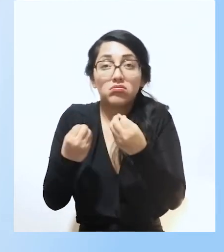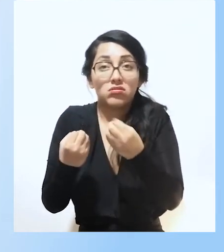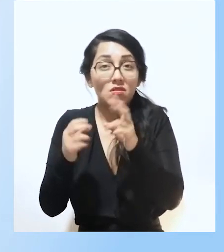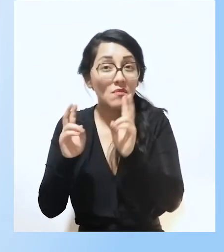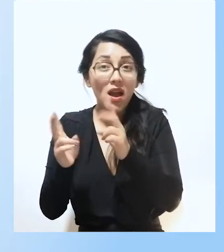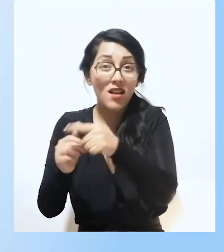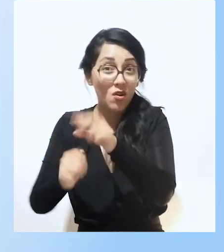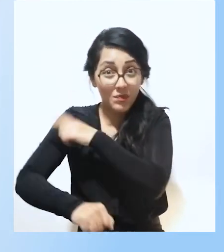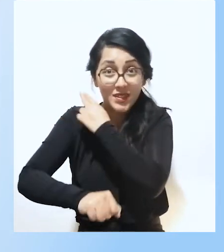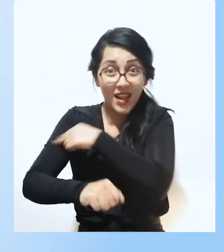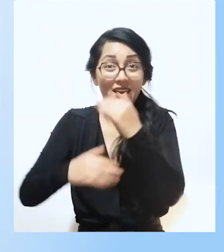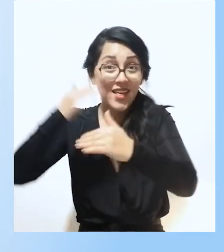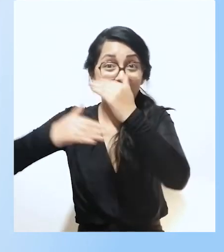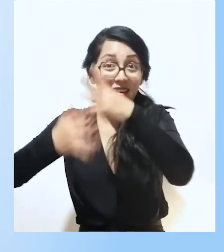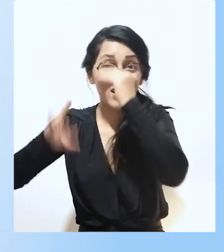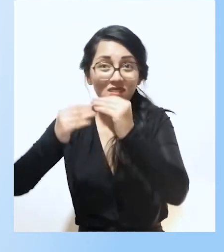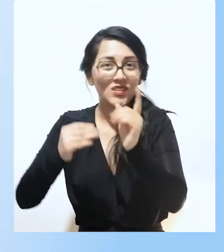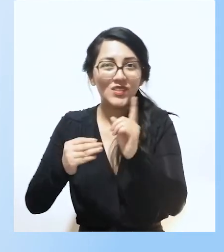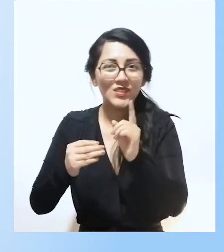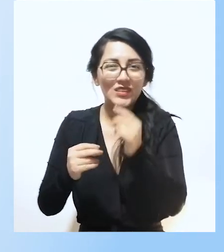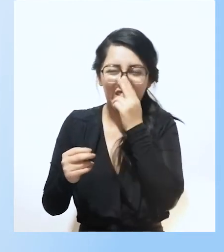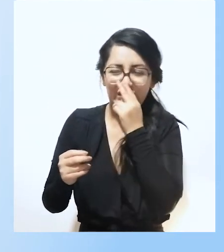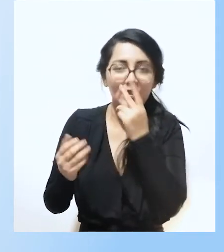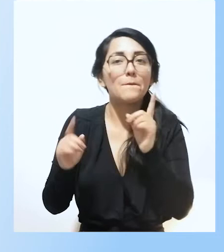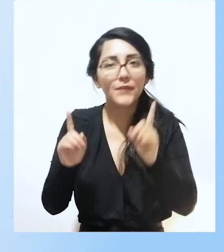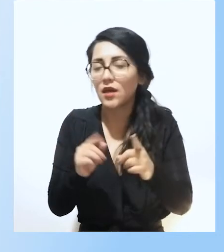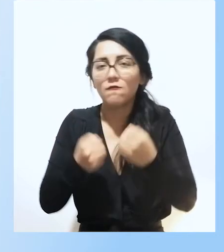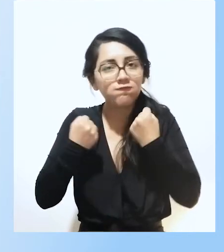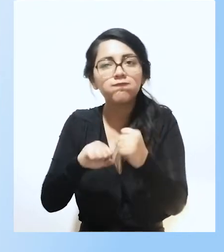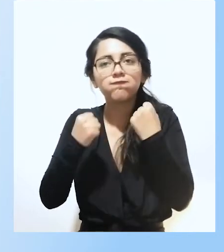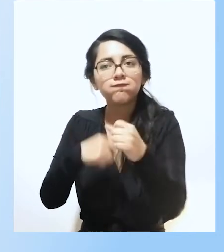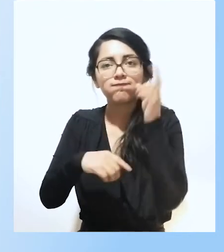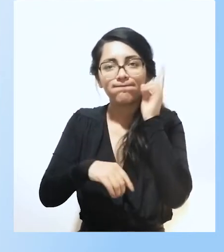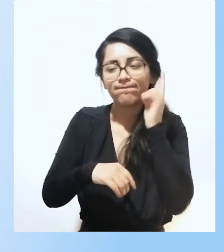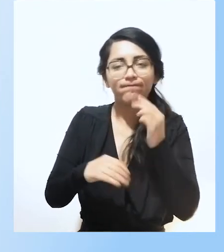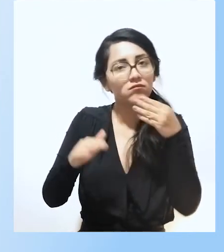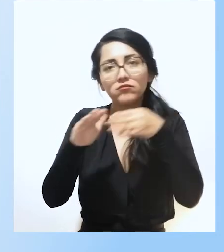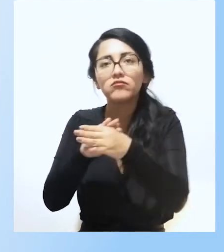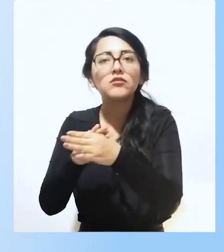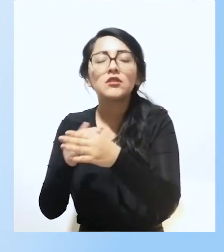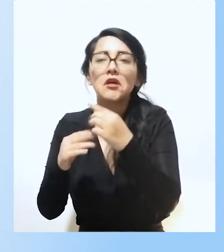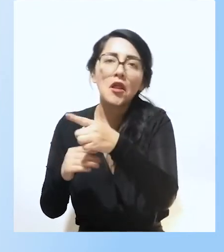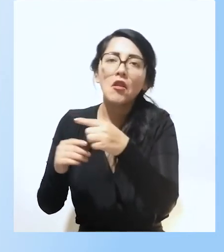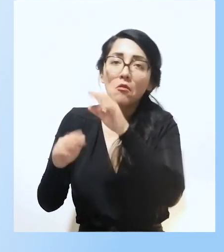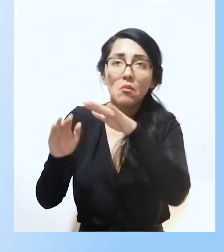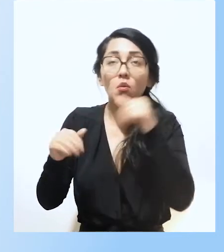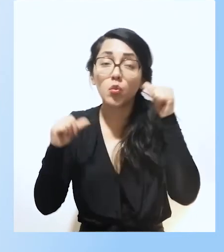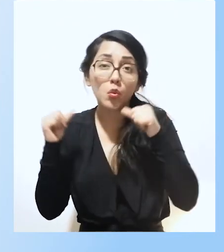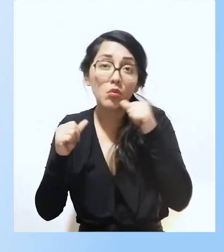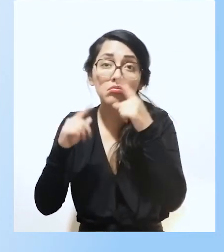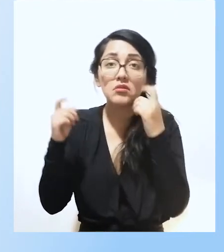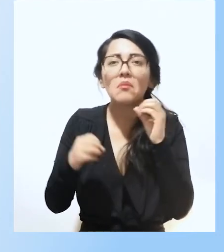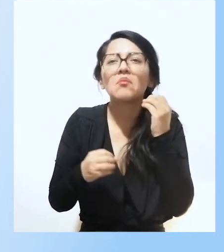desarrolle. Y en este entorno de la pedagogía hospitalaria, el niño puede hacernos preguntas como ¿por qué